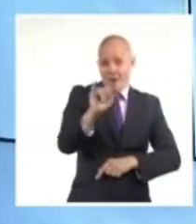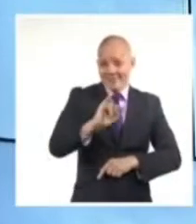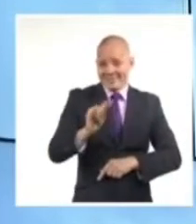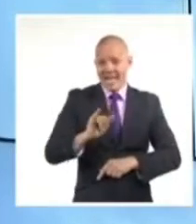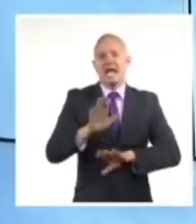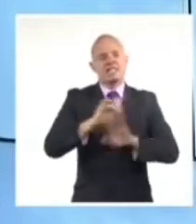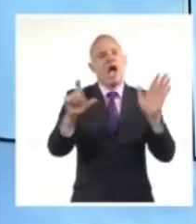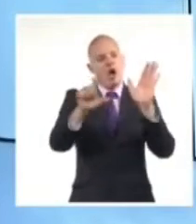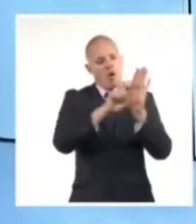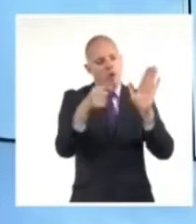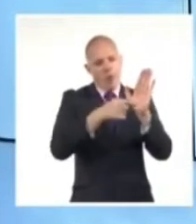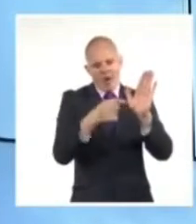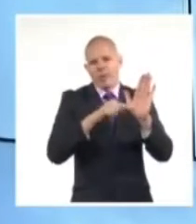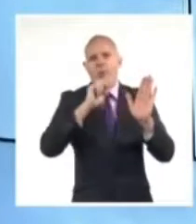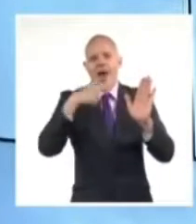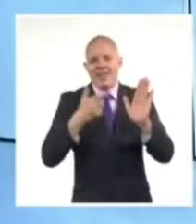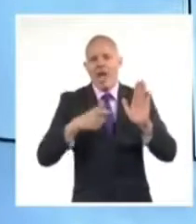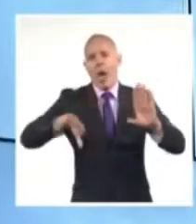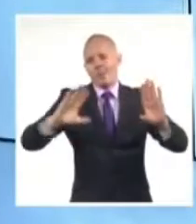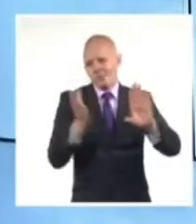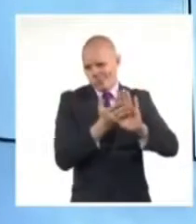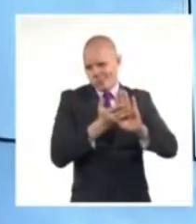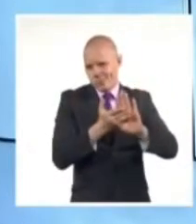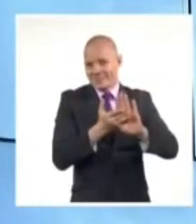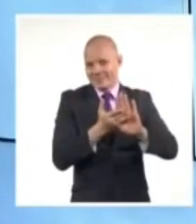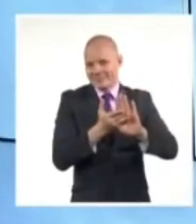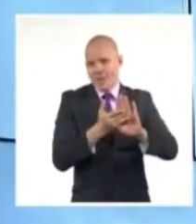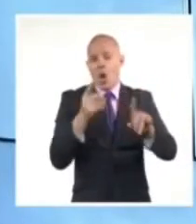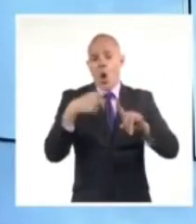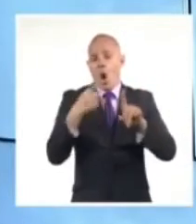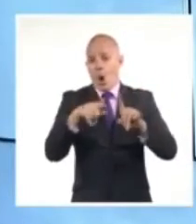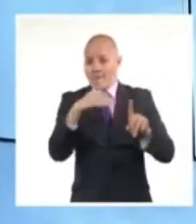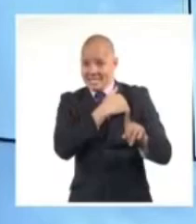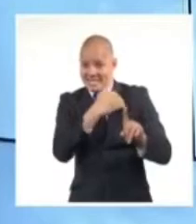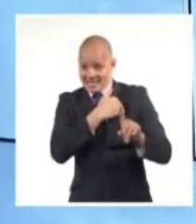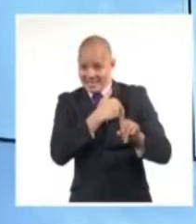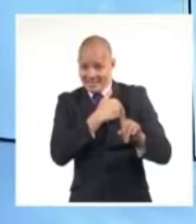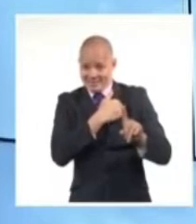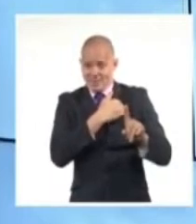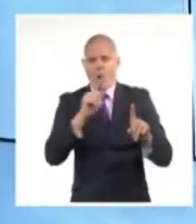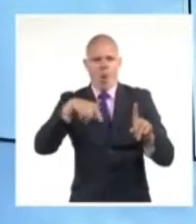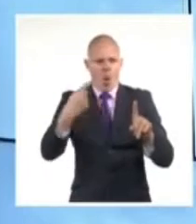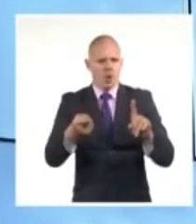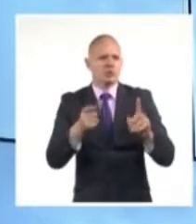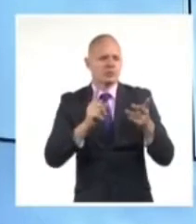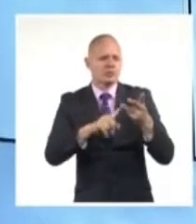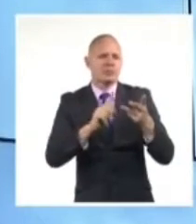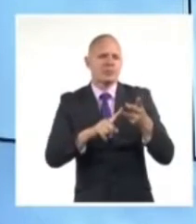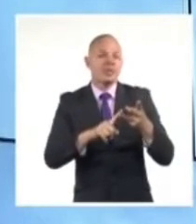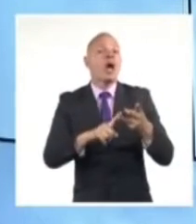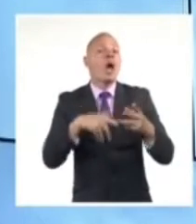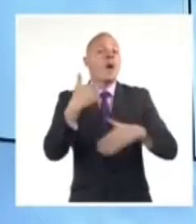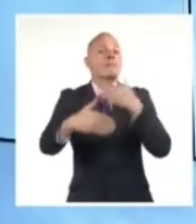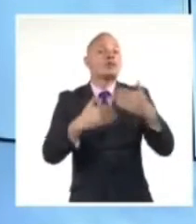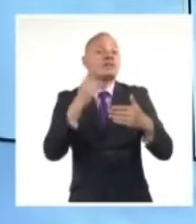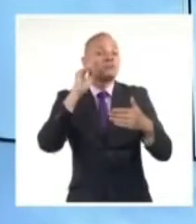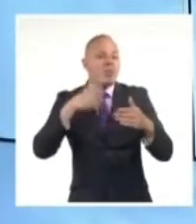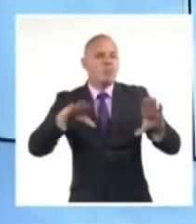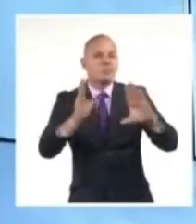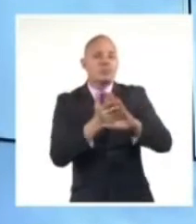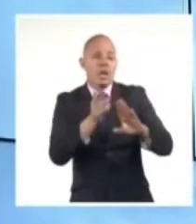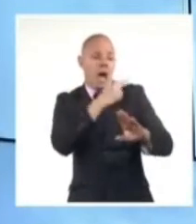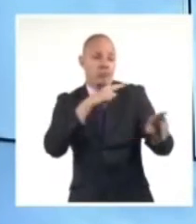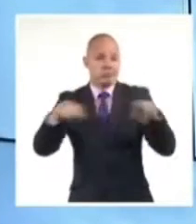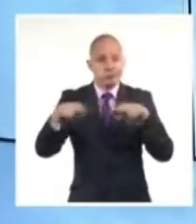por eso hay una ley de proceso penal, por eso hay una ley de proceso penal militar, por eso hay una ley de proceso administrativo. Estas normas